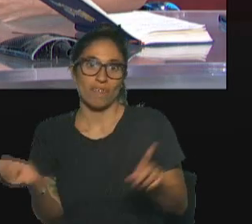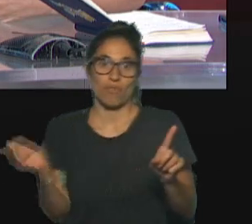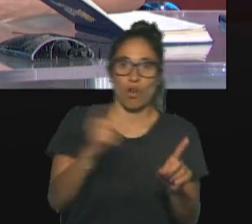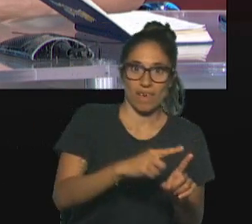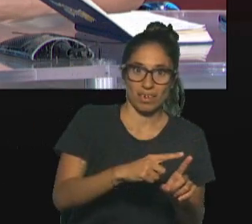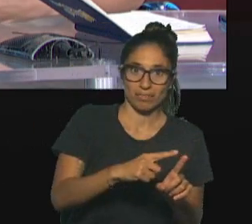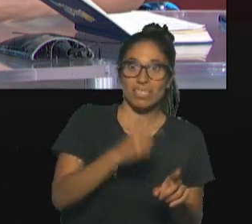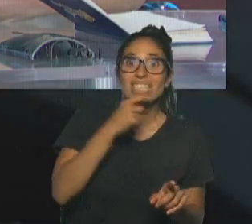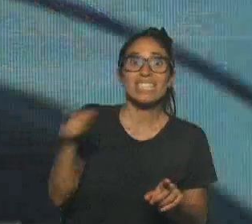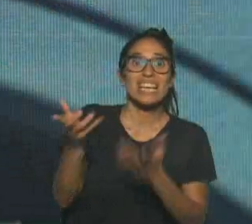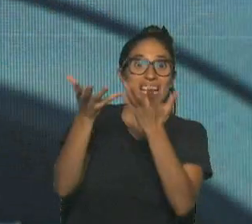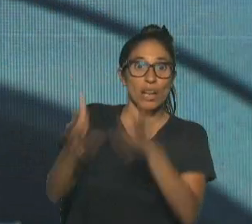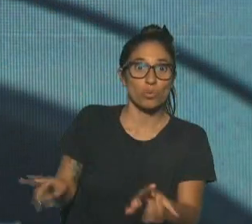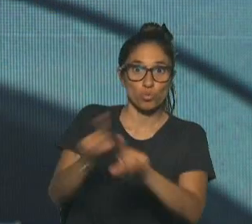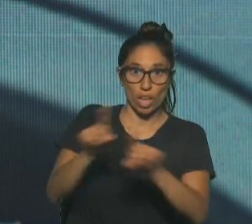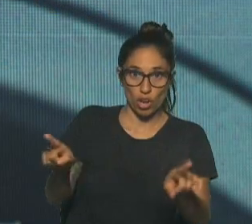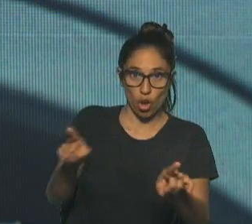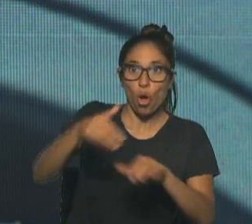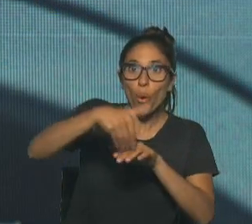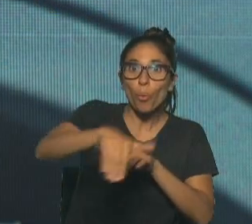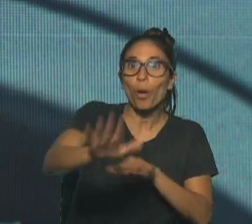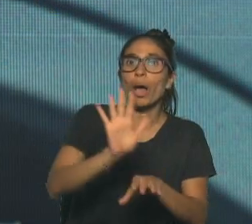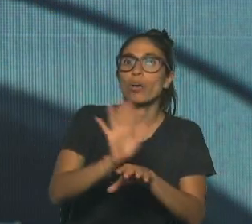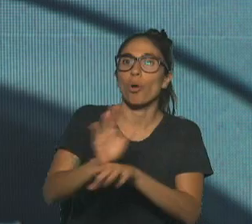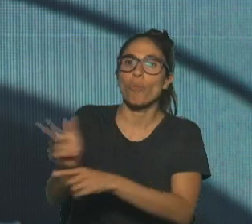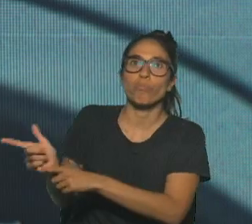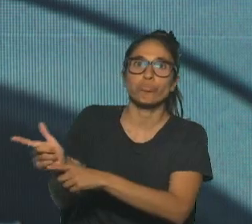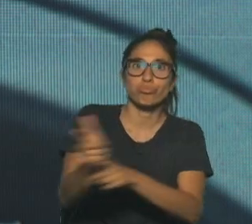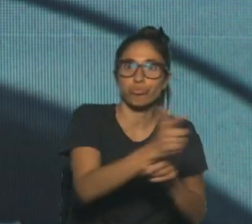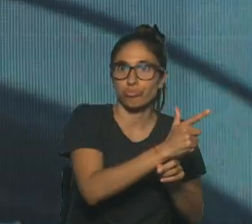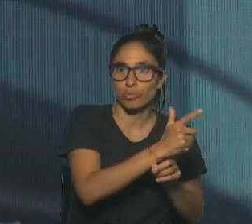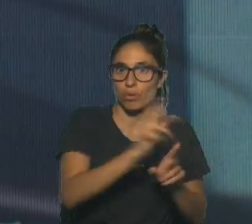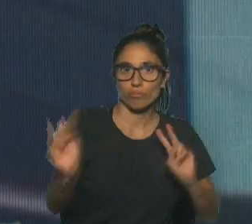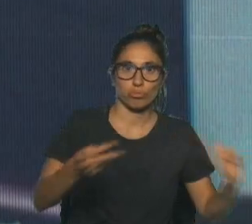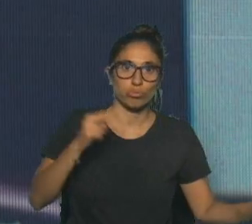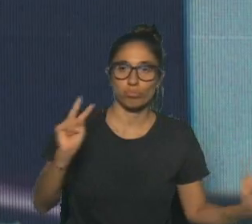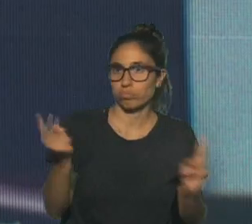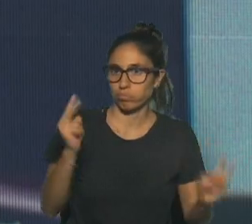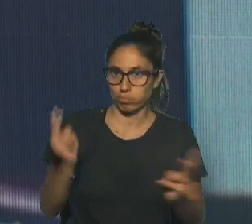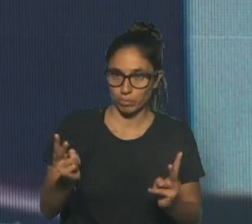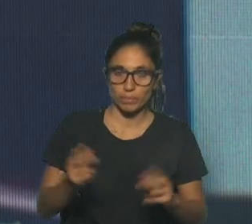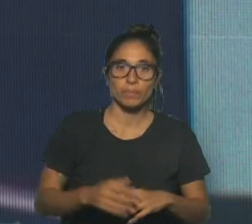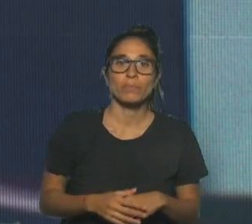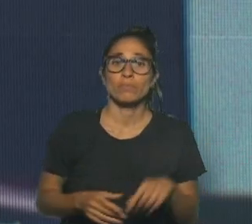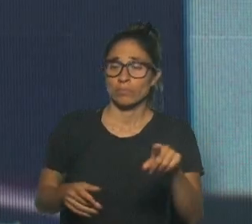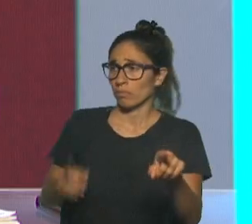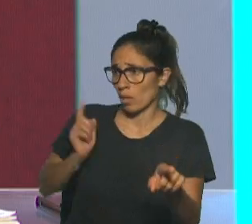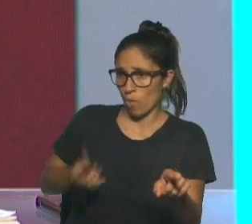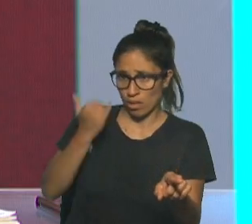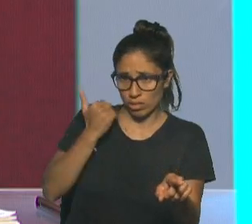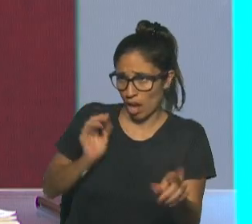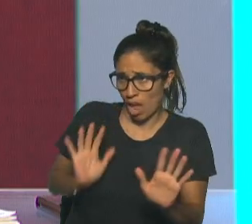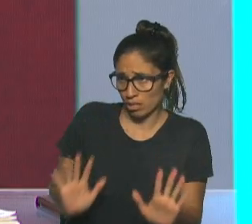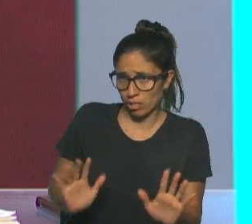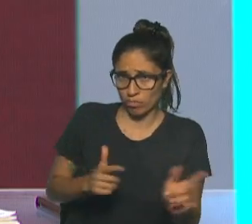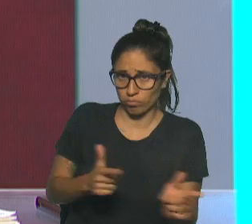hecho, ya lo hay. Sí. No hace falta que le anuncie lo que va a pasar, pues ya está pasando. Sí, es un país que en este momento está tomado por